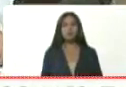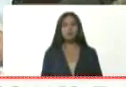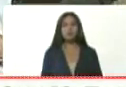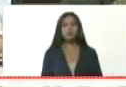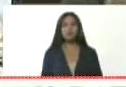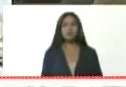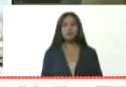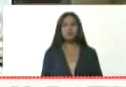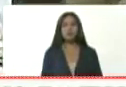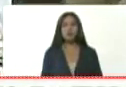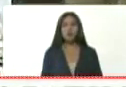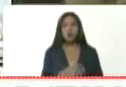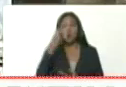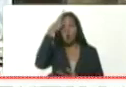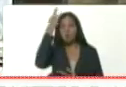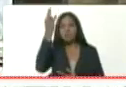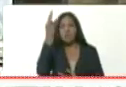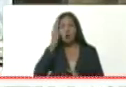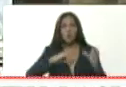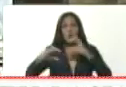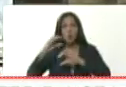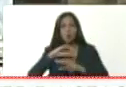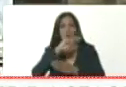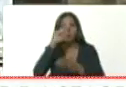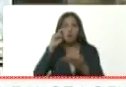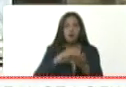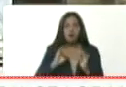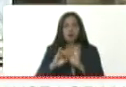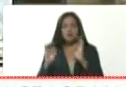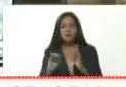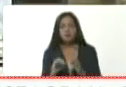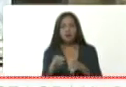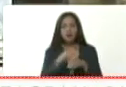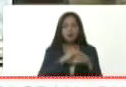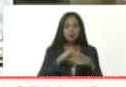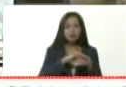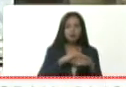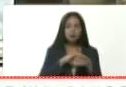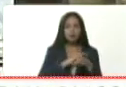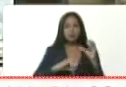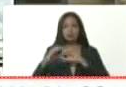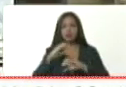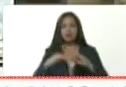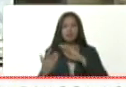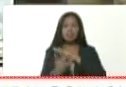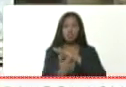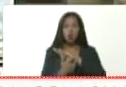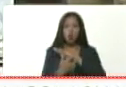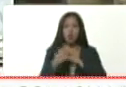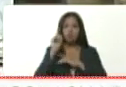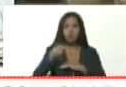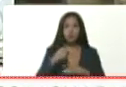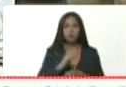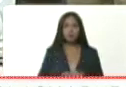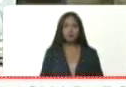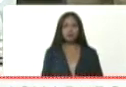el consejo científico nacional y a la ministra de ciencia y tecnología